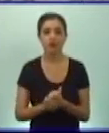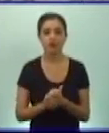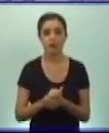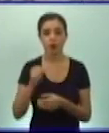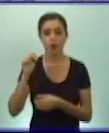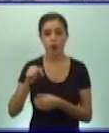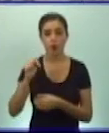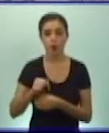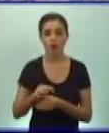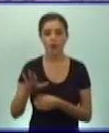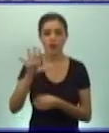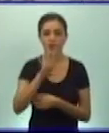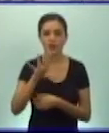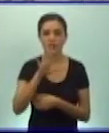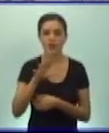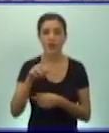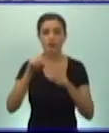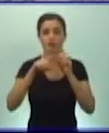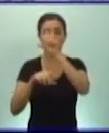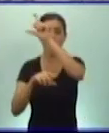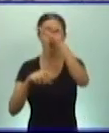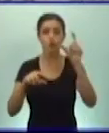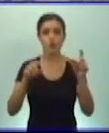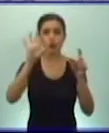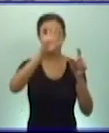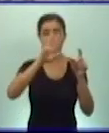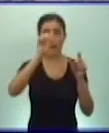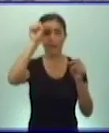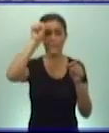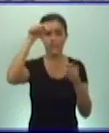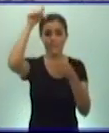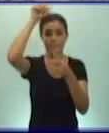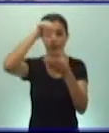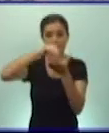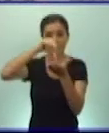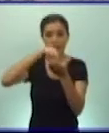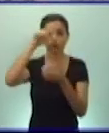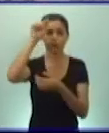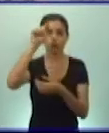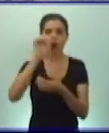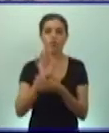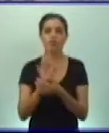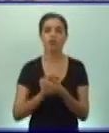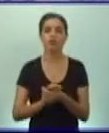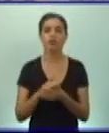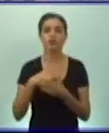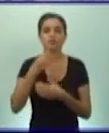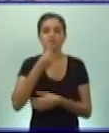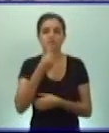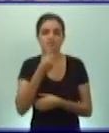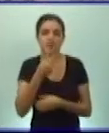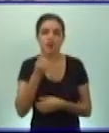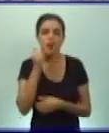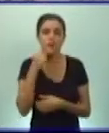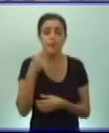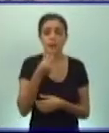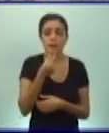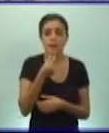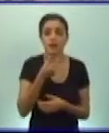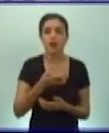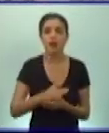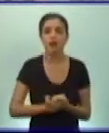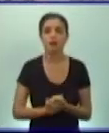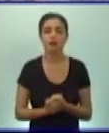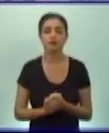de Cuba es la región central, con por ejemplo provincias como Villa Clara, que es la más envejecida de Cuba, con un 24% de